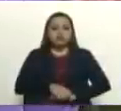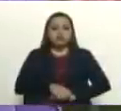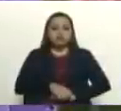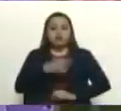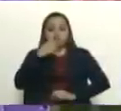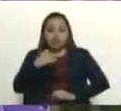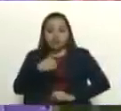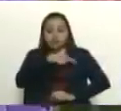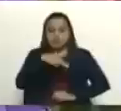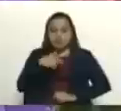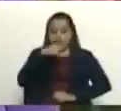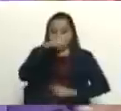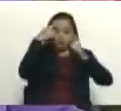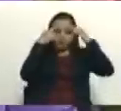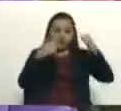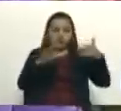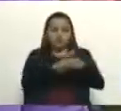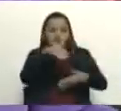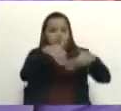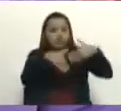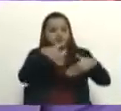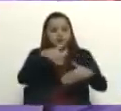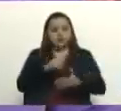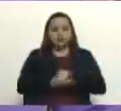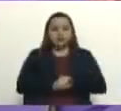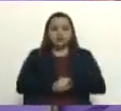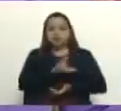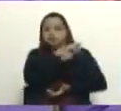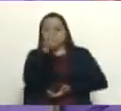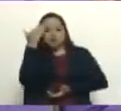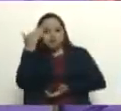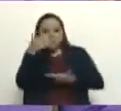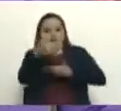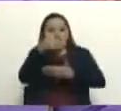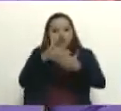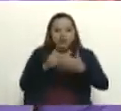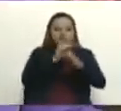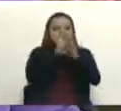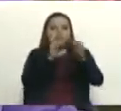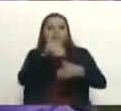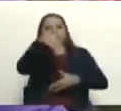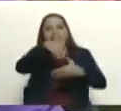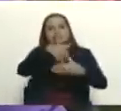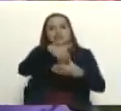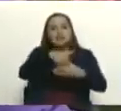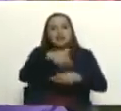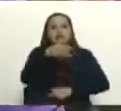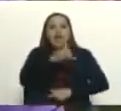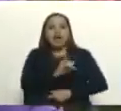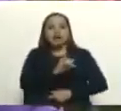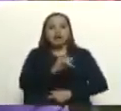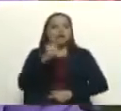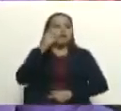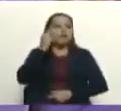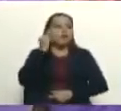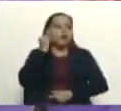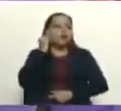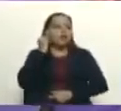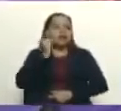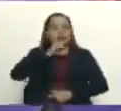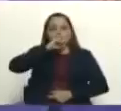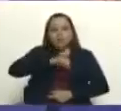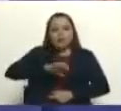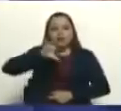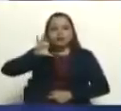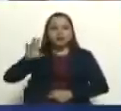Tibisay. Y no sabían que detrás de esa técnica electoral estaba una patriota venezolana,